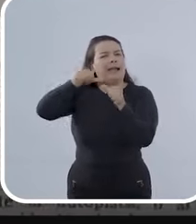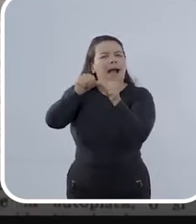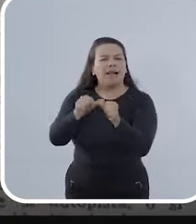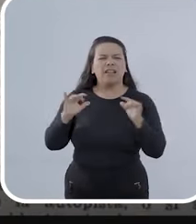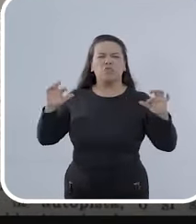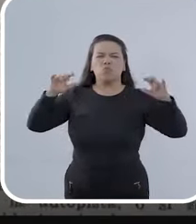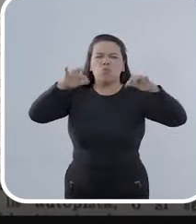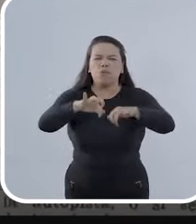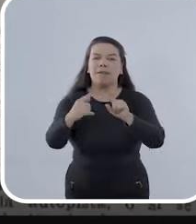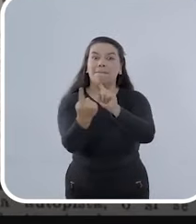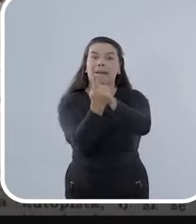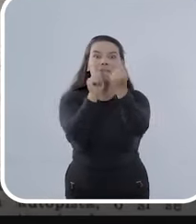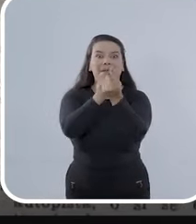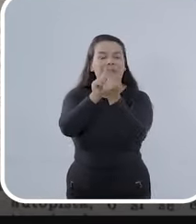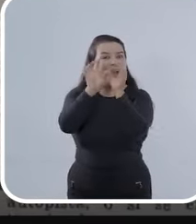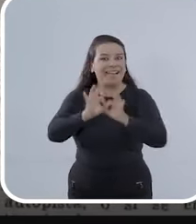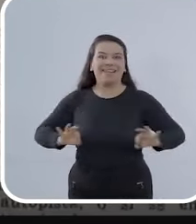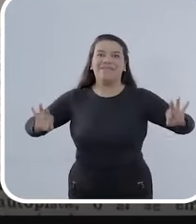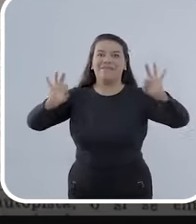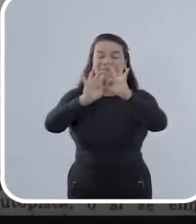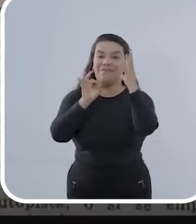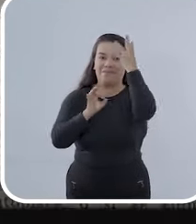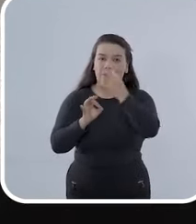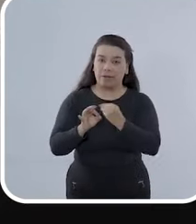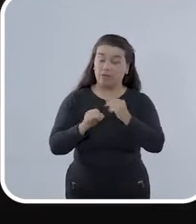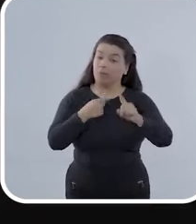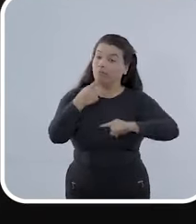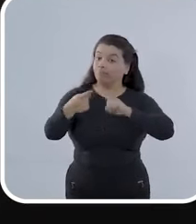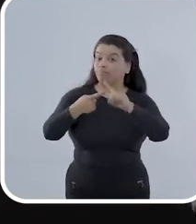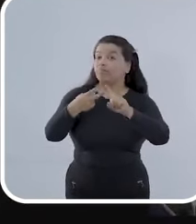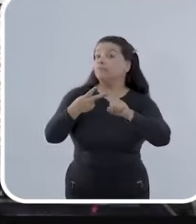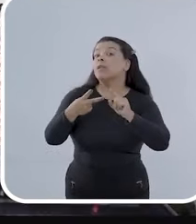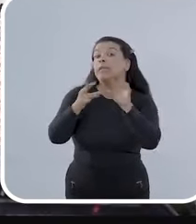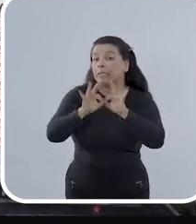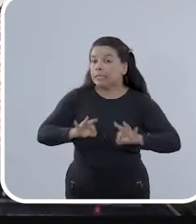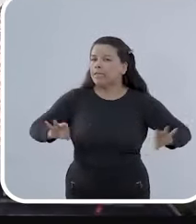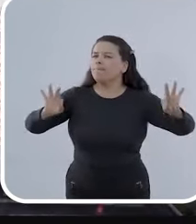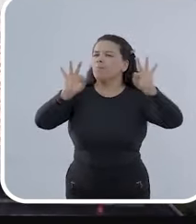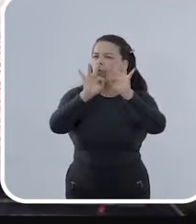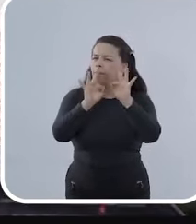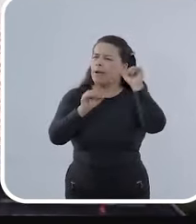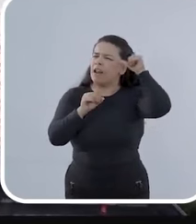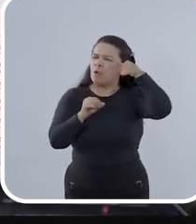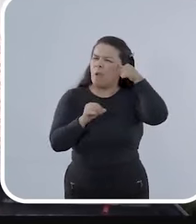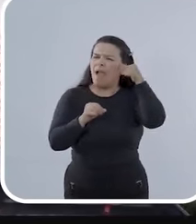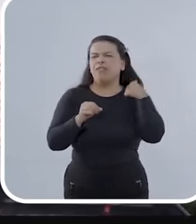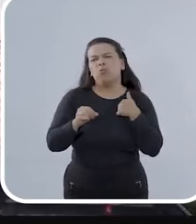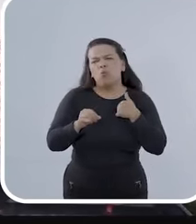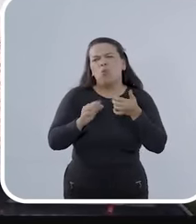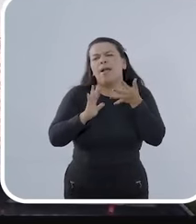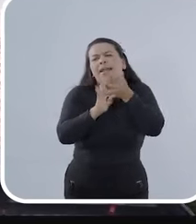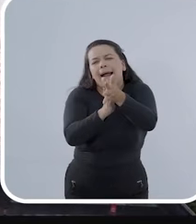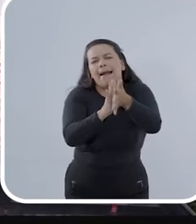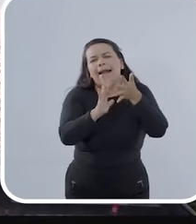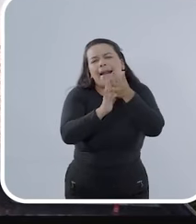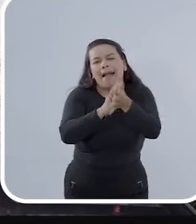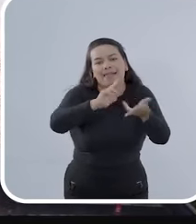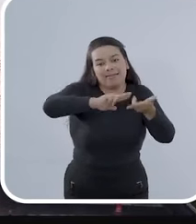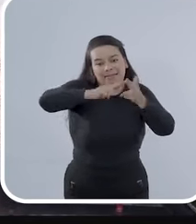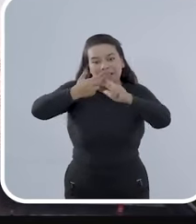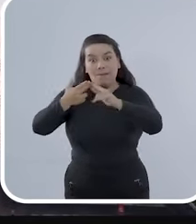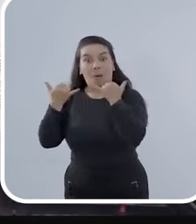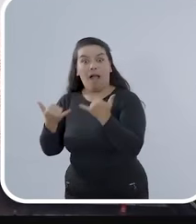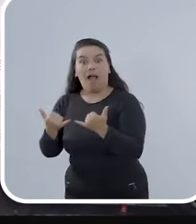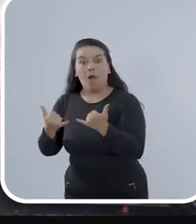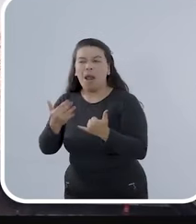memoria, adaptada a narrativas contemporáneas, incluyendo otros héroes y heroínas. Por ejemplo, el nombre y significado deben